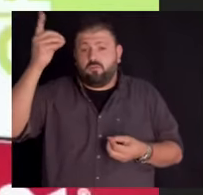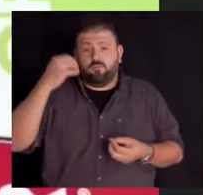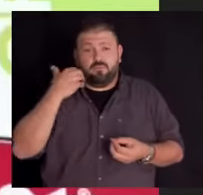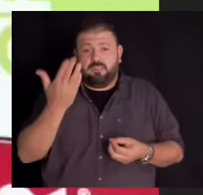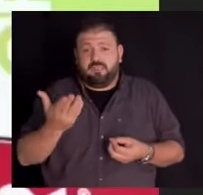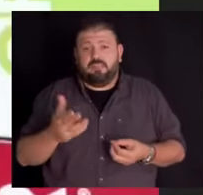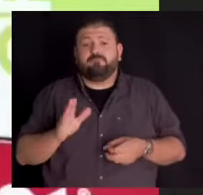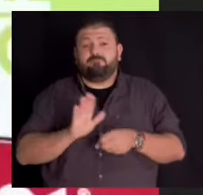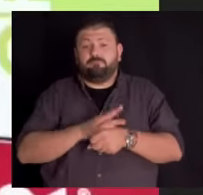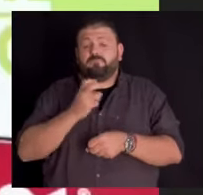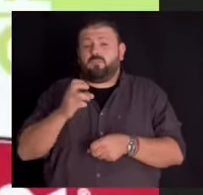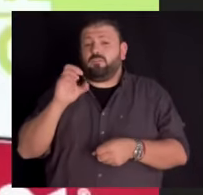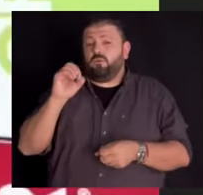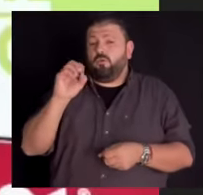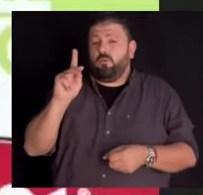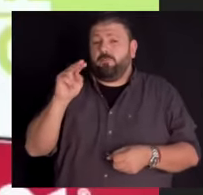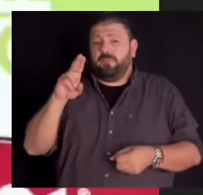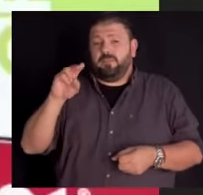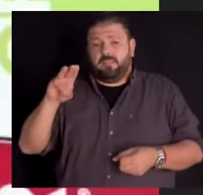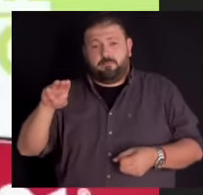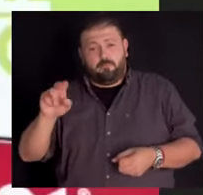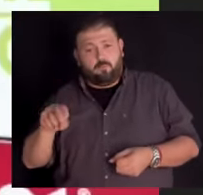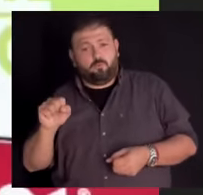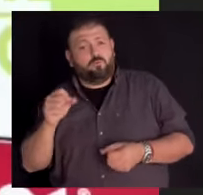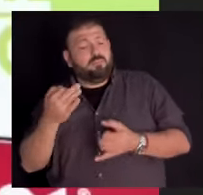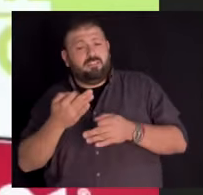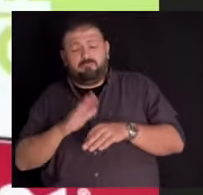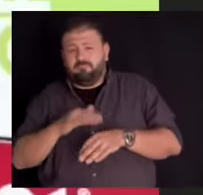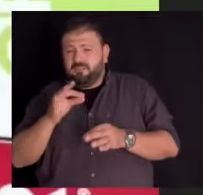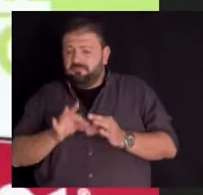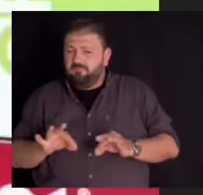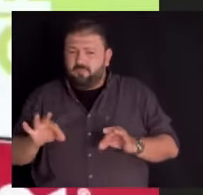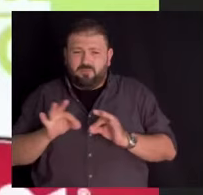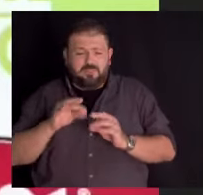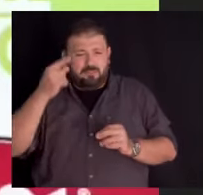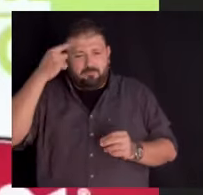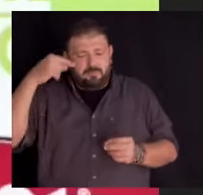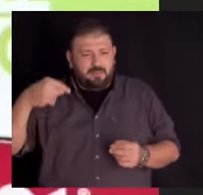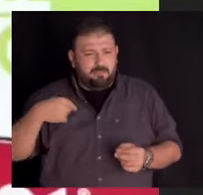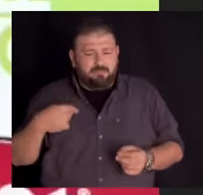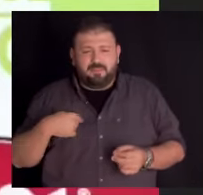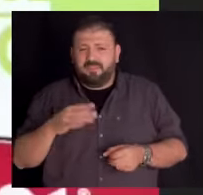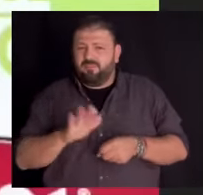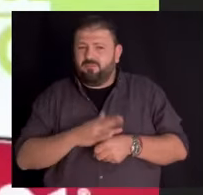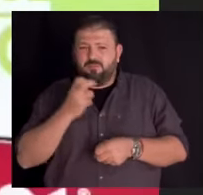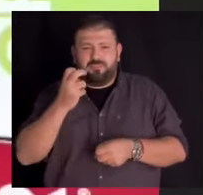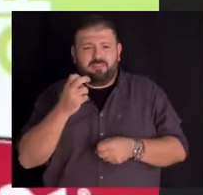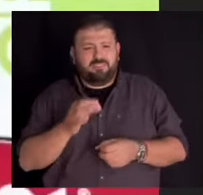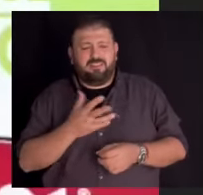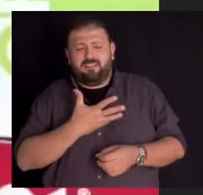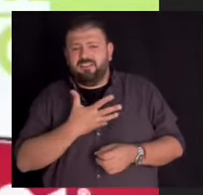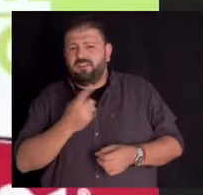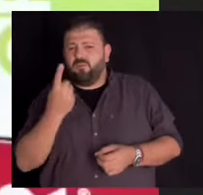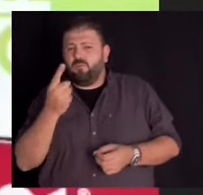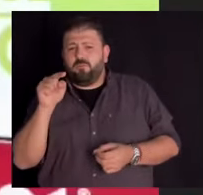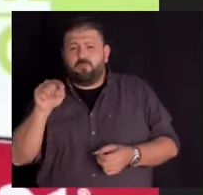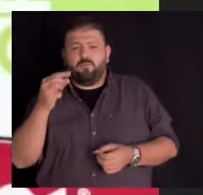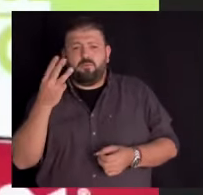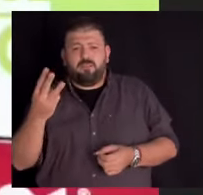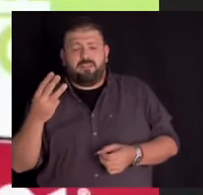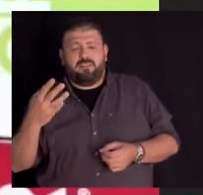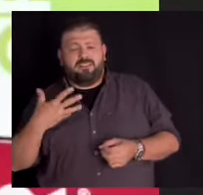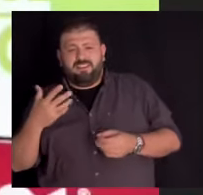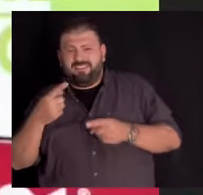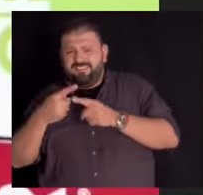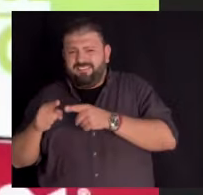mí es uno de los productos claves, bases de OmniLife. Muchos preguntan qué es lo que contiene, pues nada más 1.3 gramos de